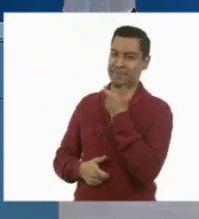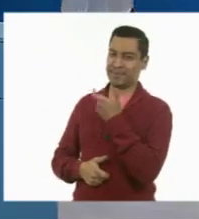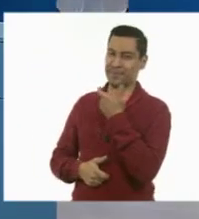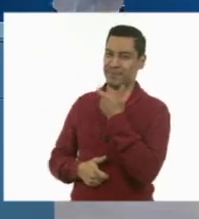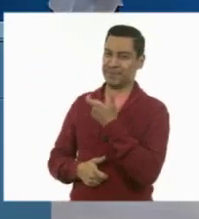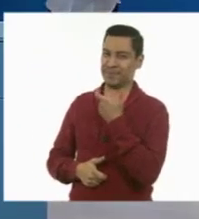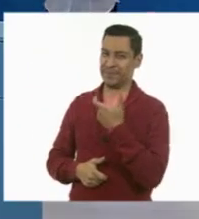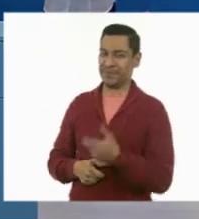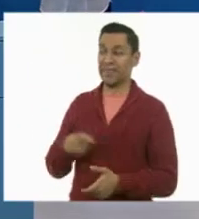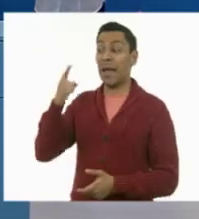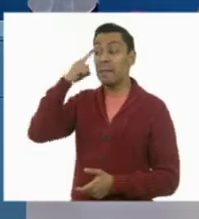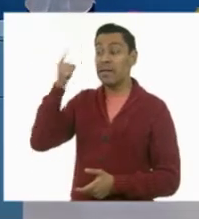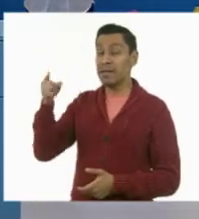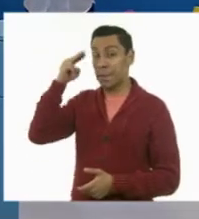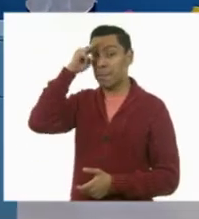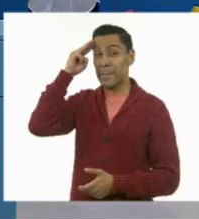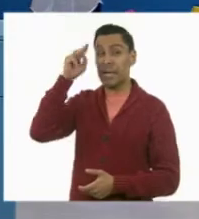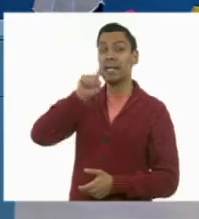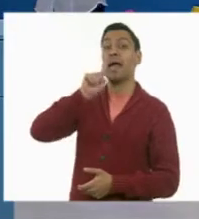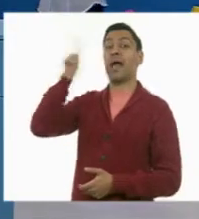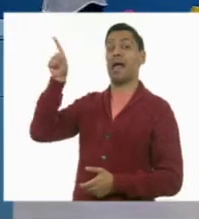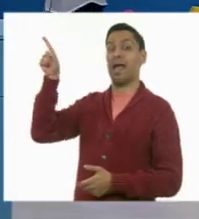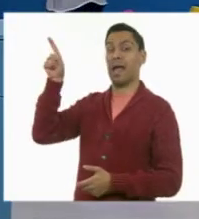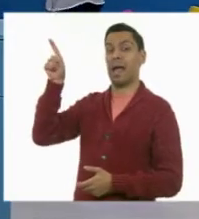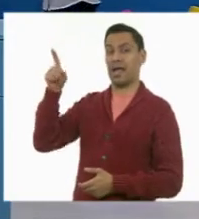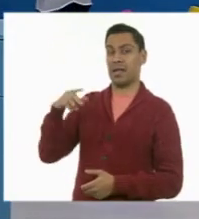Del lado de María, hasta arriba.